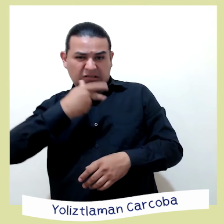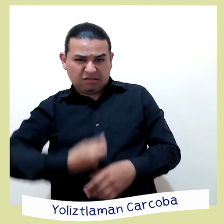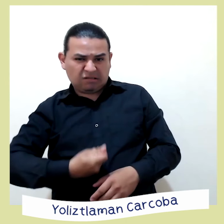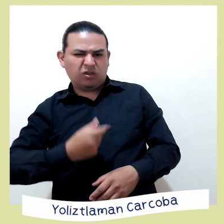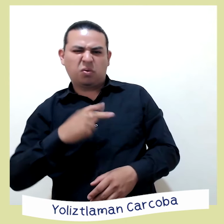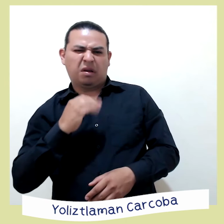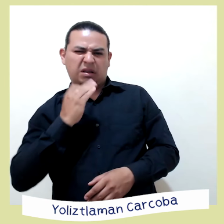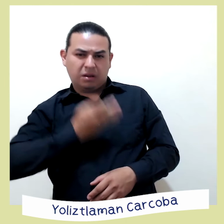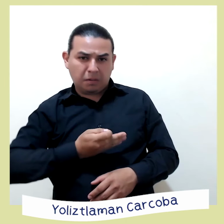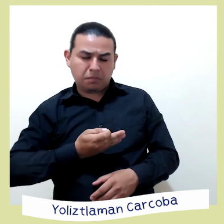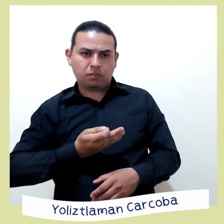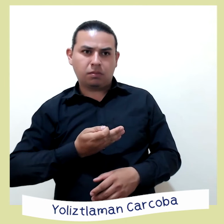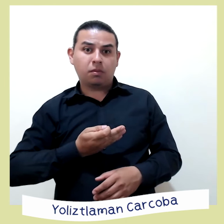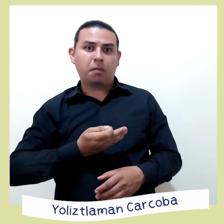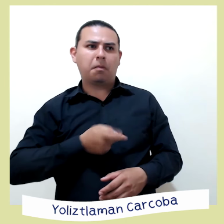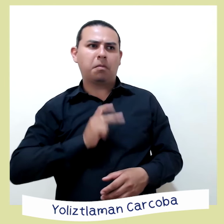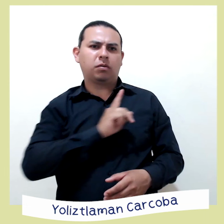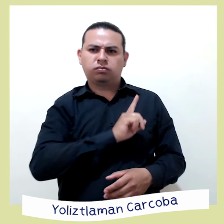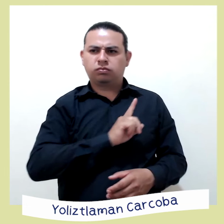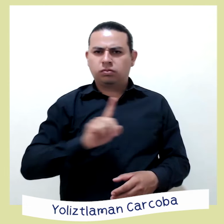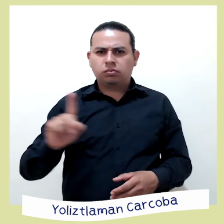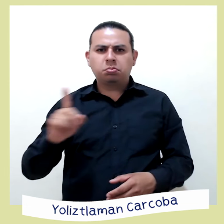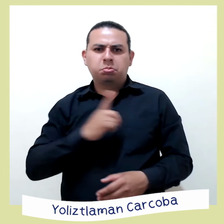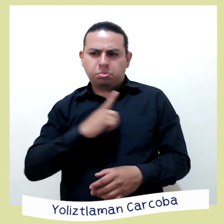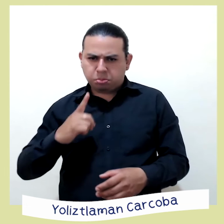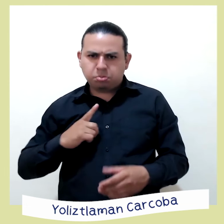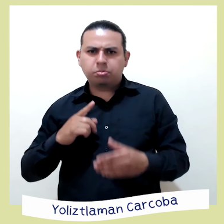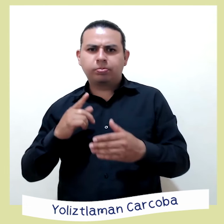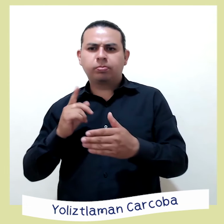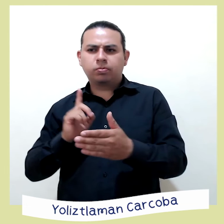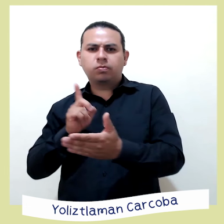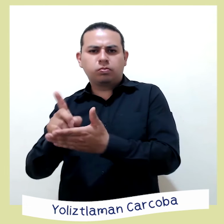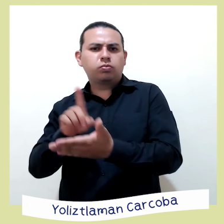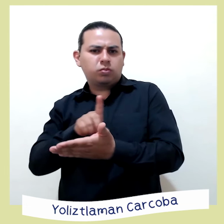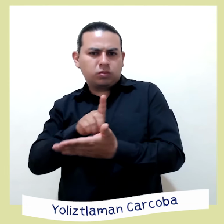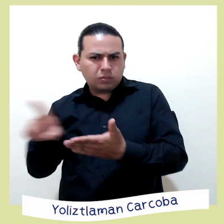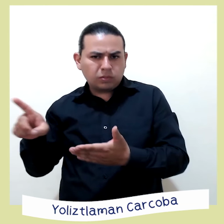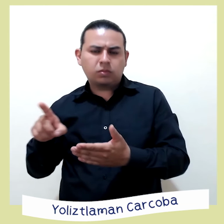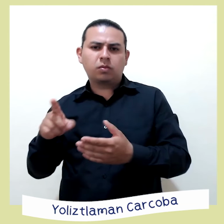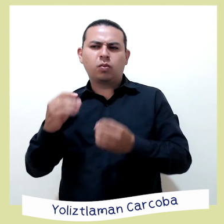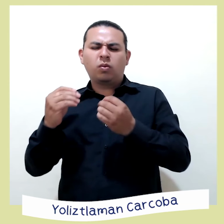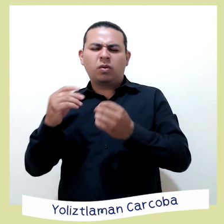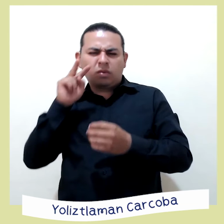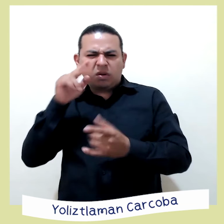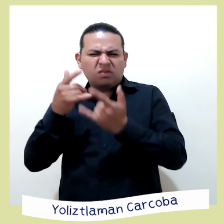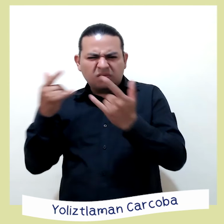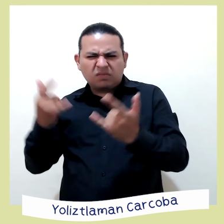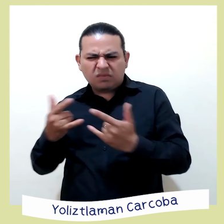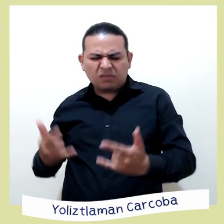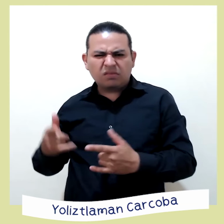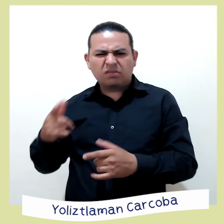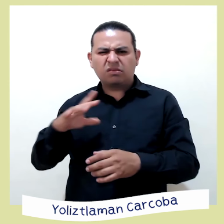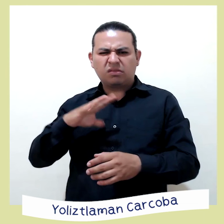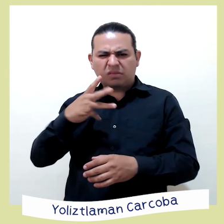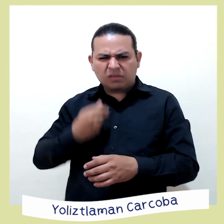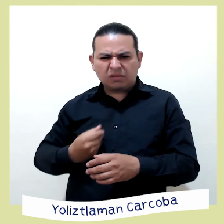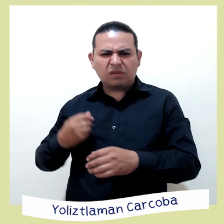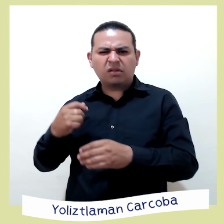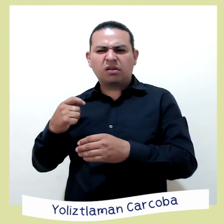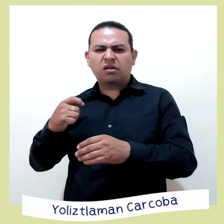acepta a las personas trans dentro de los espacios que serían de rehabilitación de las